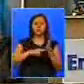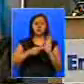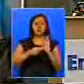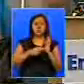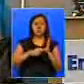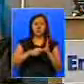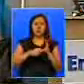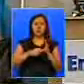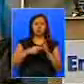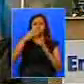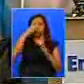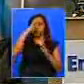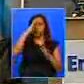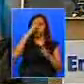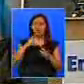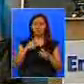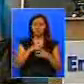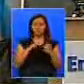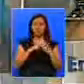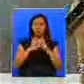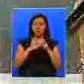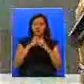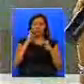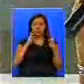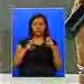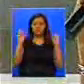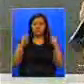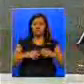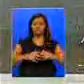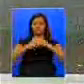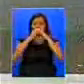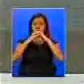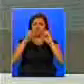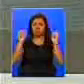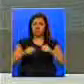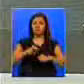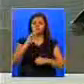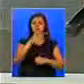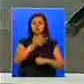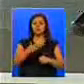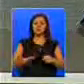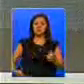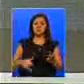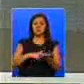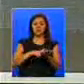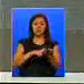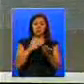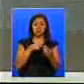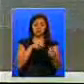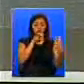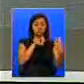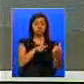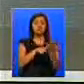turística. Creo que olvidé mencionar que una de las reuniones más importantes fue la que mantuvo el vicepresidente de Ecuador con el